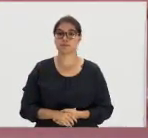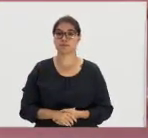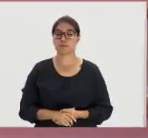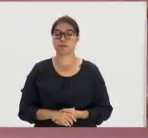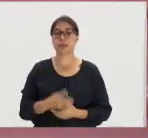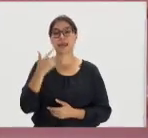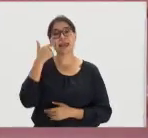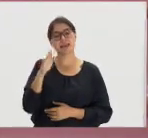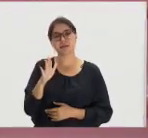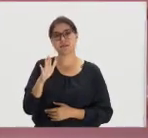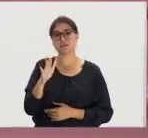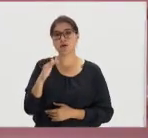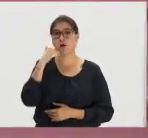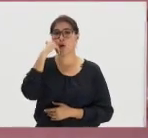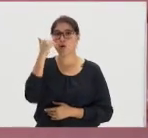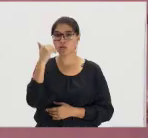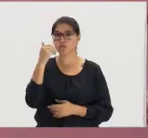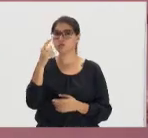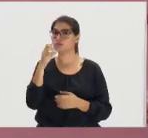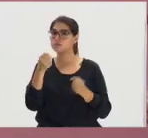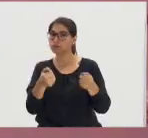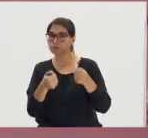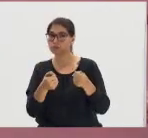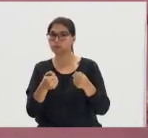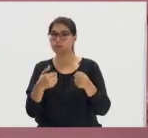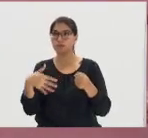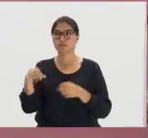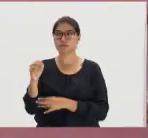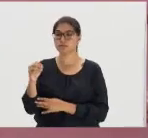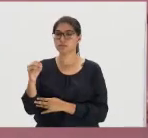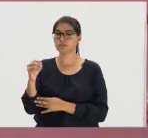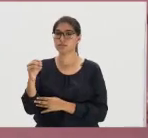el muchacho, el joven. ¿Qué te ofreció? ¿Qué te dijo?